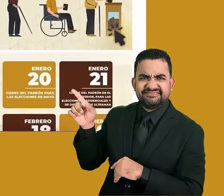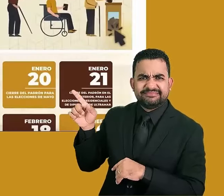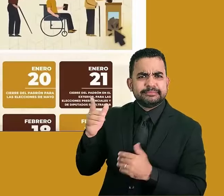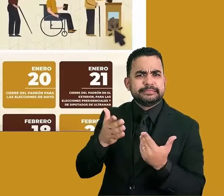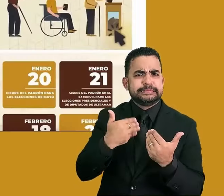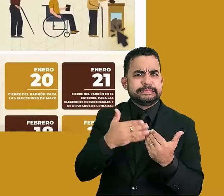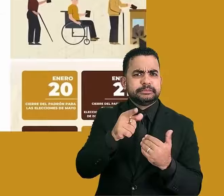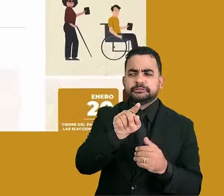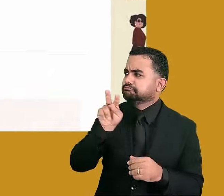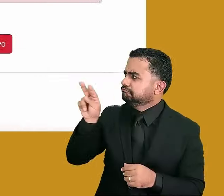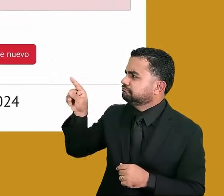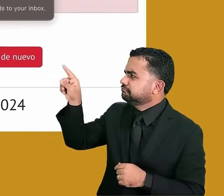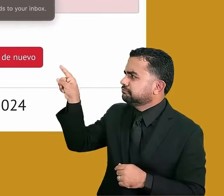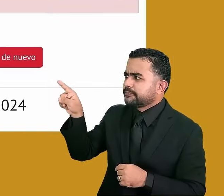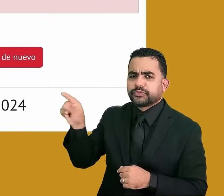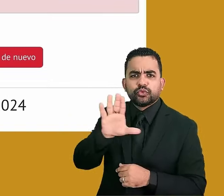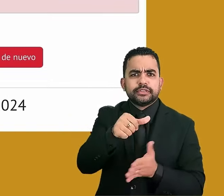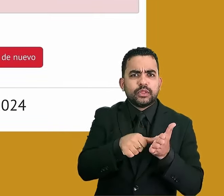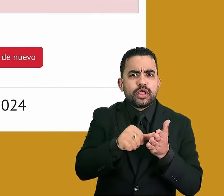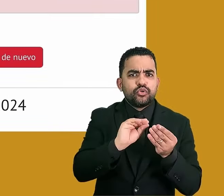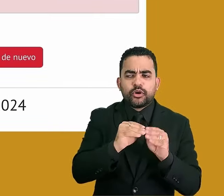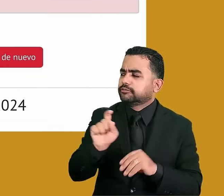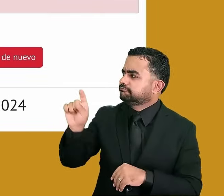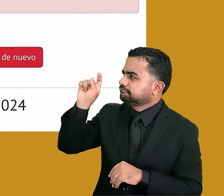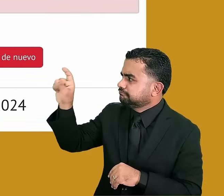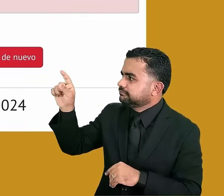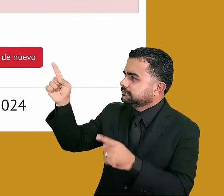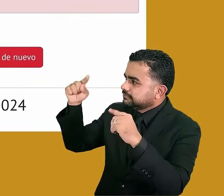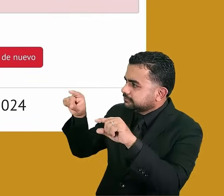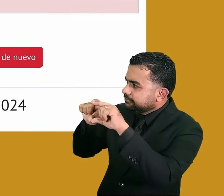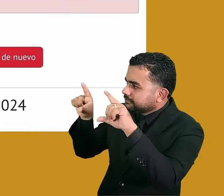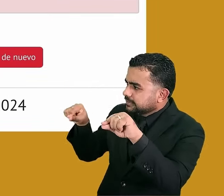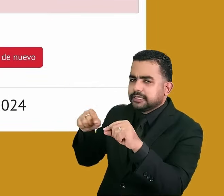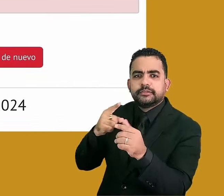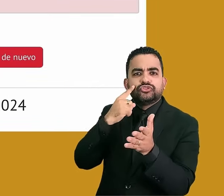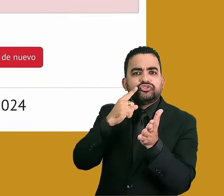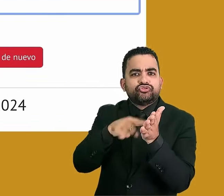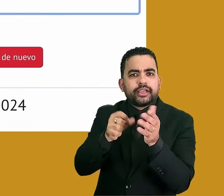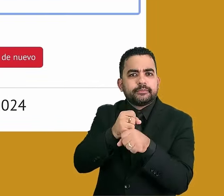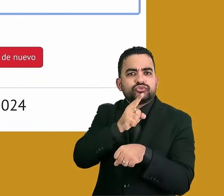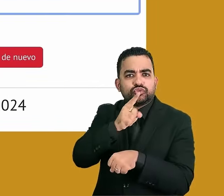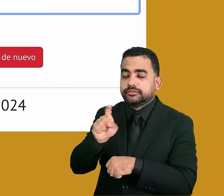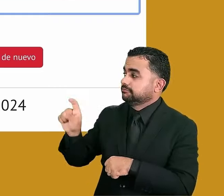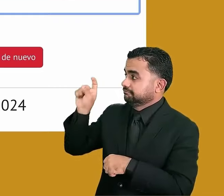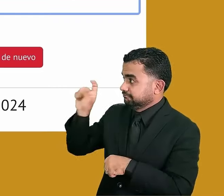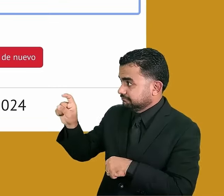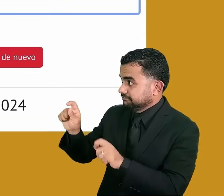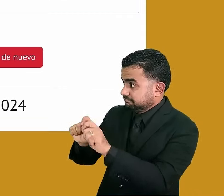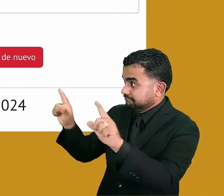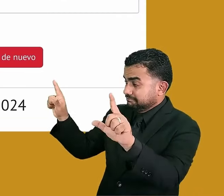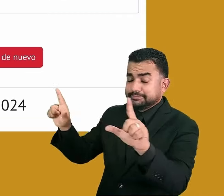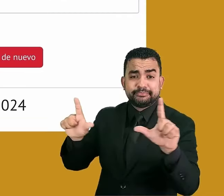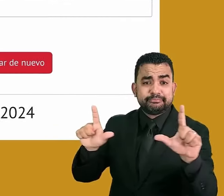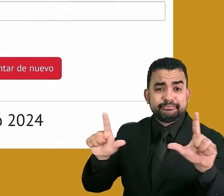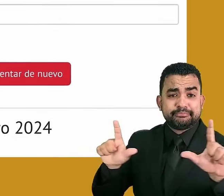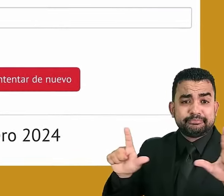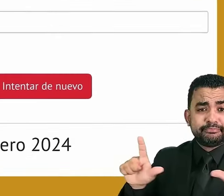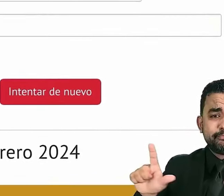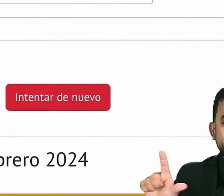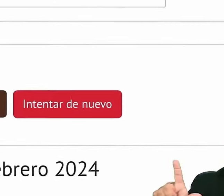de la página simplemente pones el número de tu cédula de identidad y electoral y luego pulsas el botón que